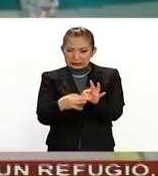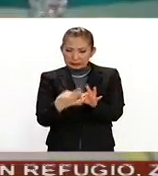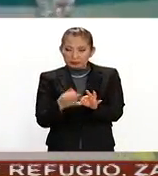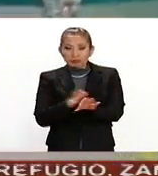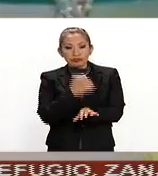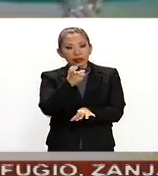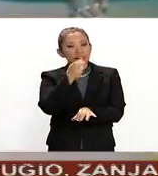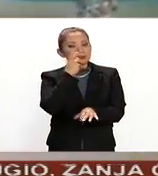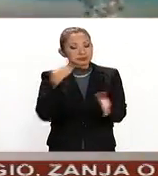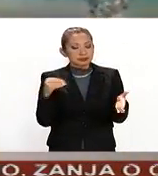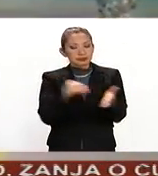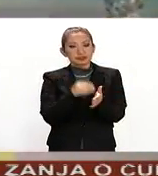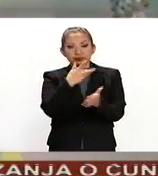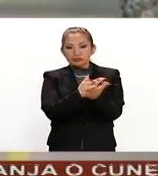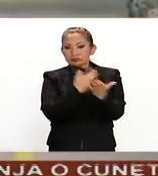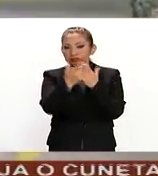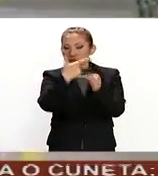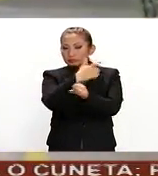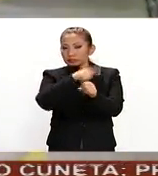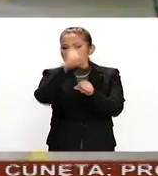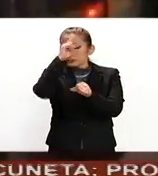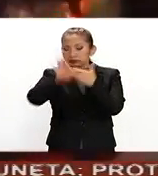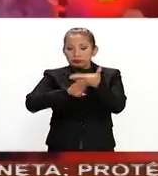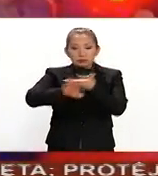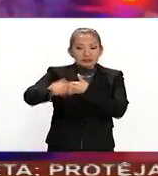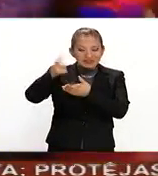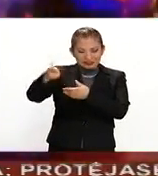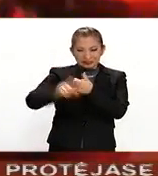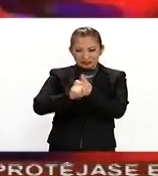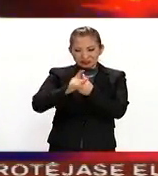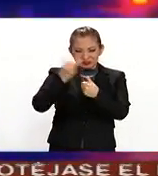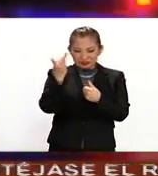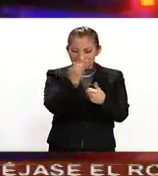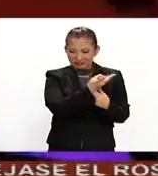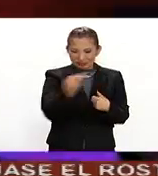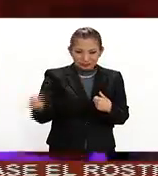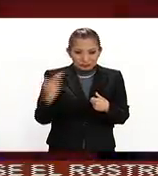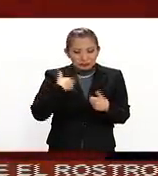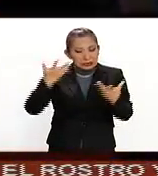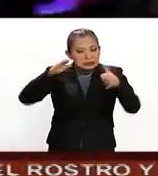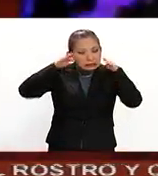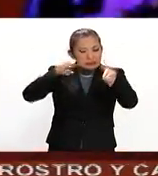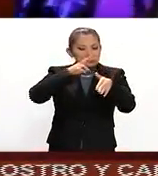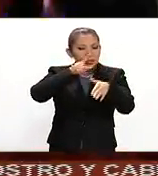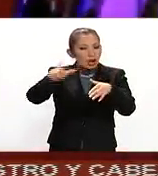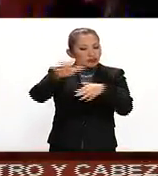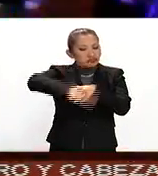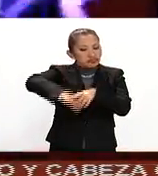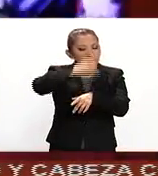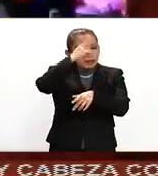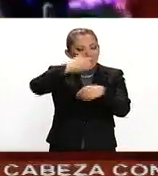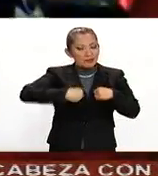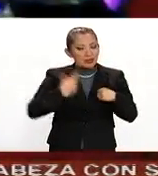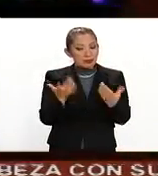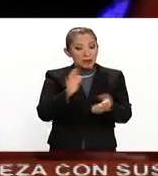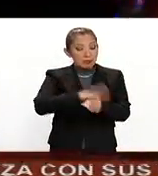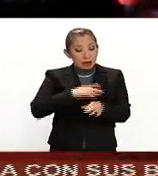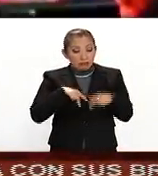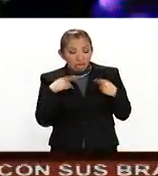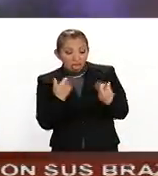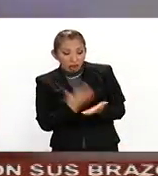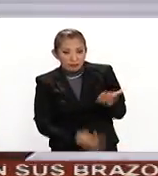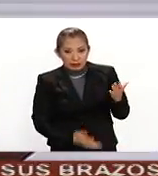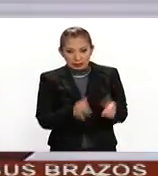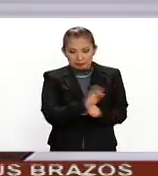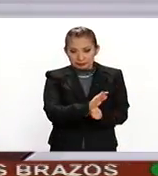Por ello, dijo, la implementación del Programa Nacional para la Prevención de estos fenómenos está enfocado a generar mejores condiciones para quienes viven en mayor